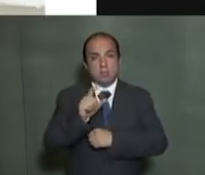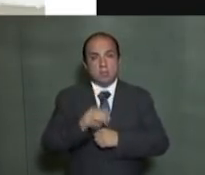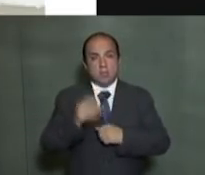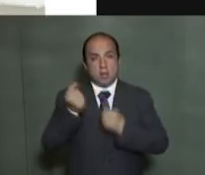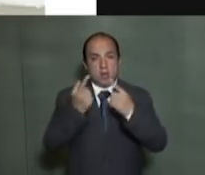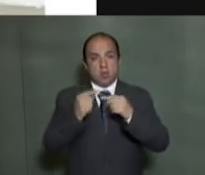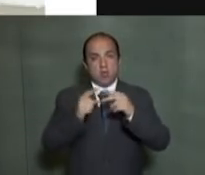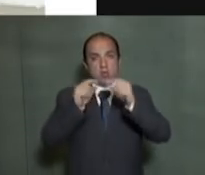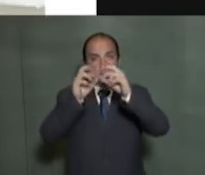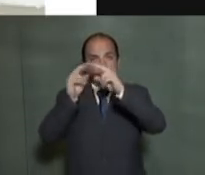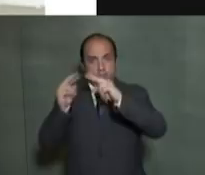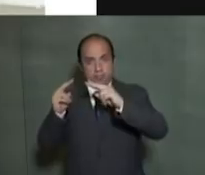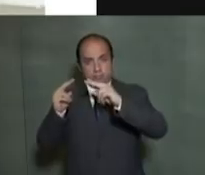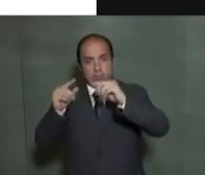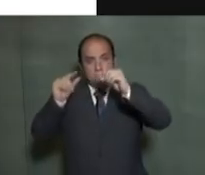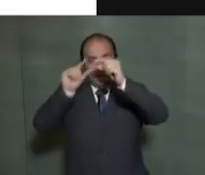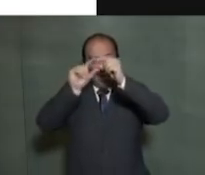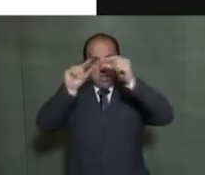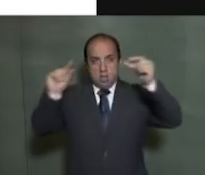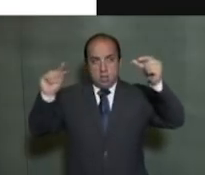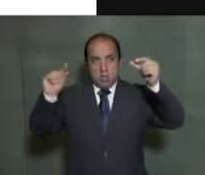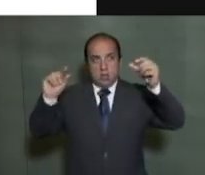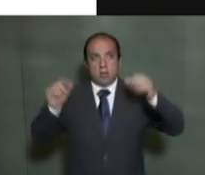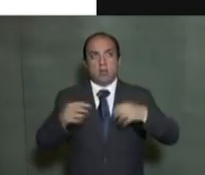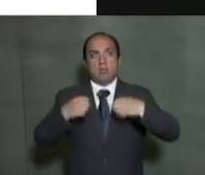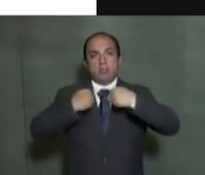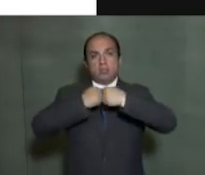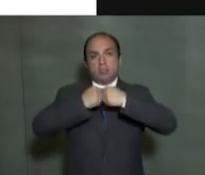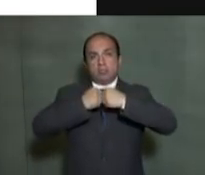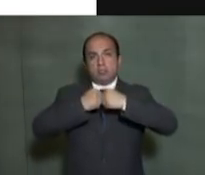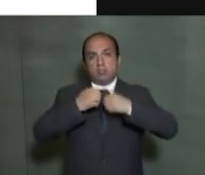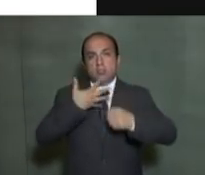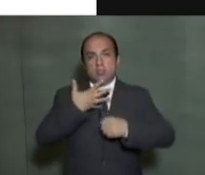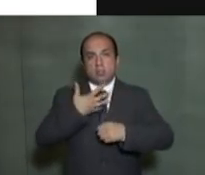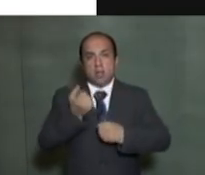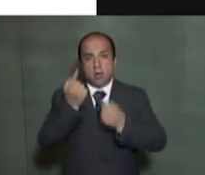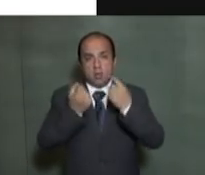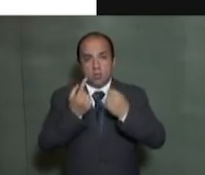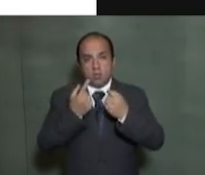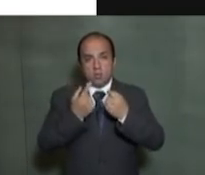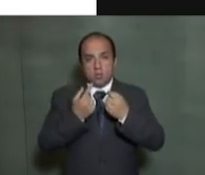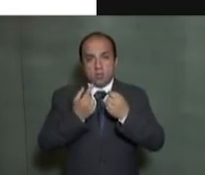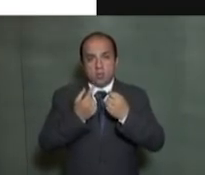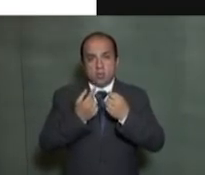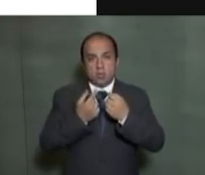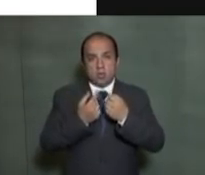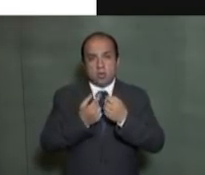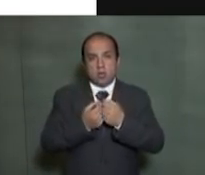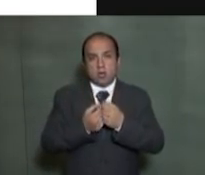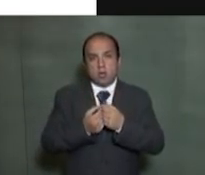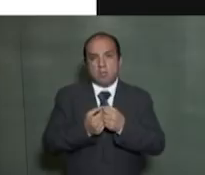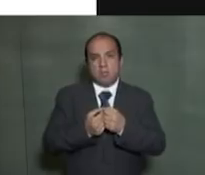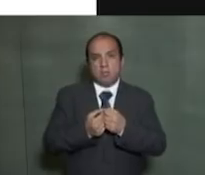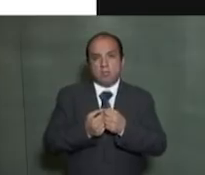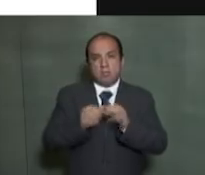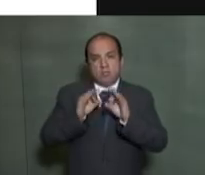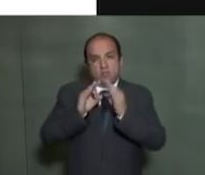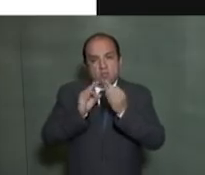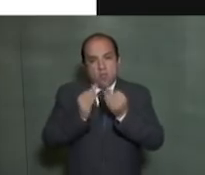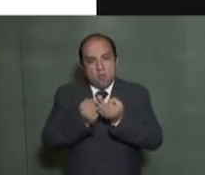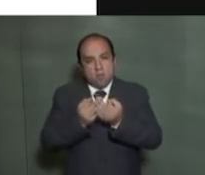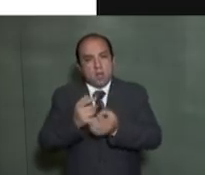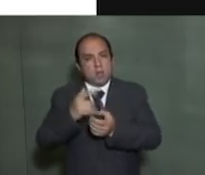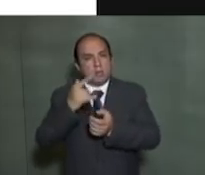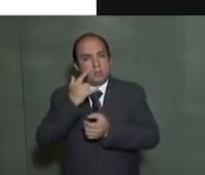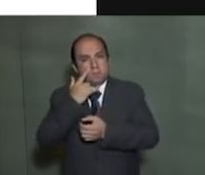traves y cabezales. Tenemos algunas anomalías o deficiencias en los